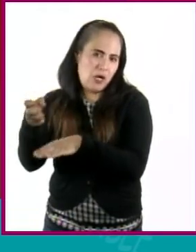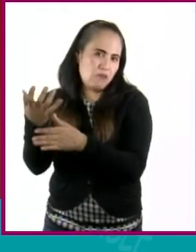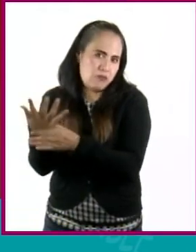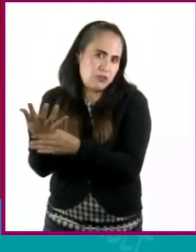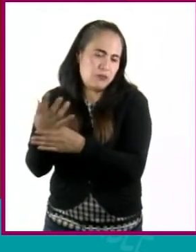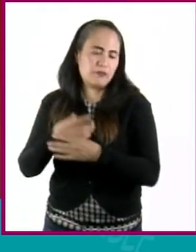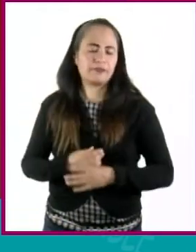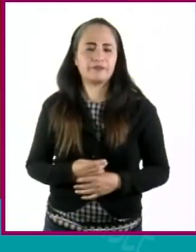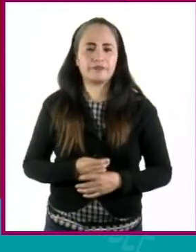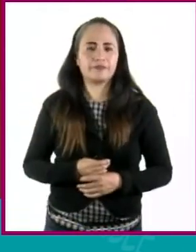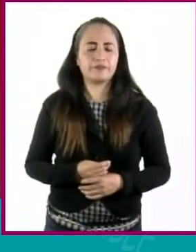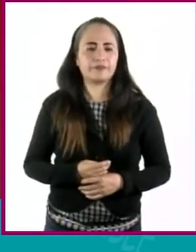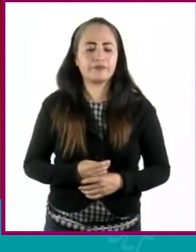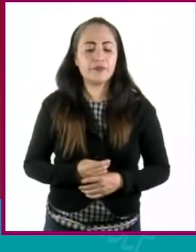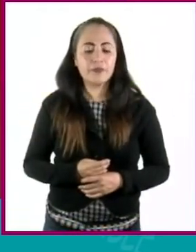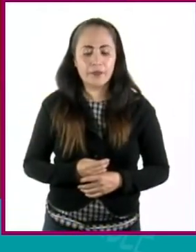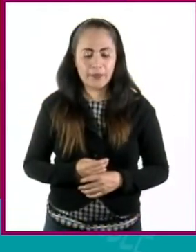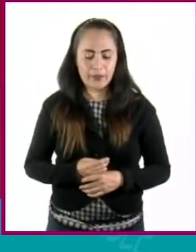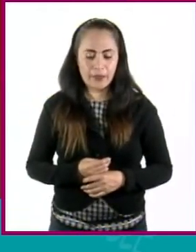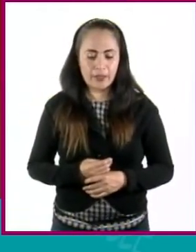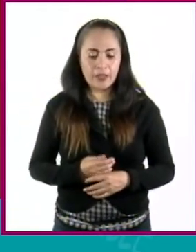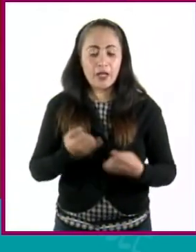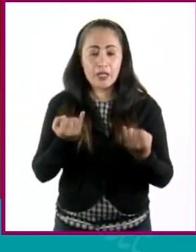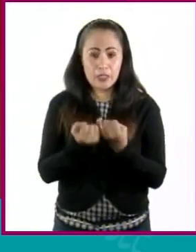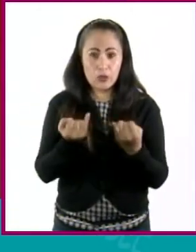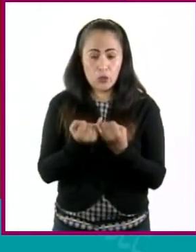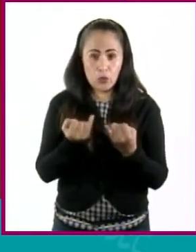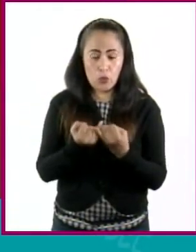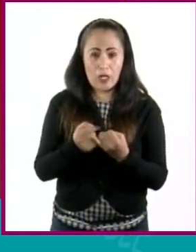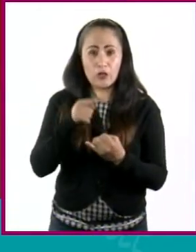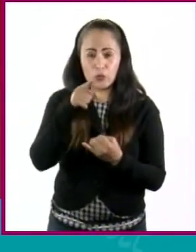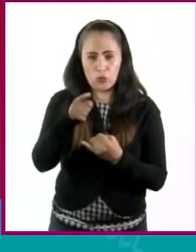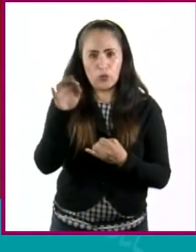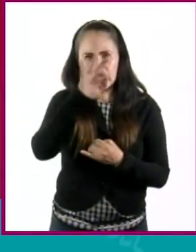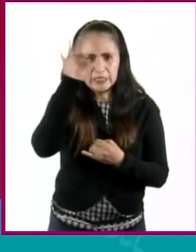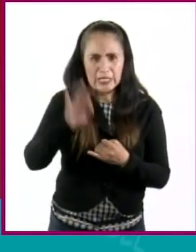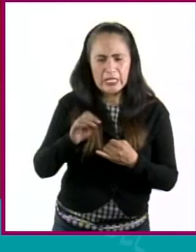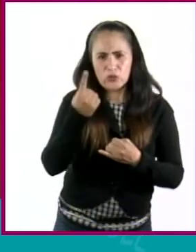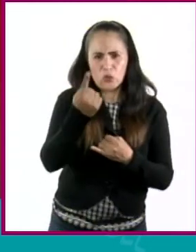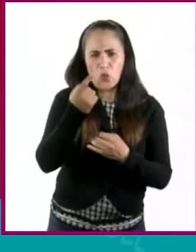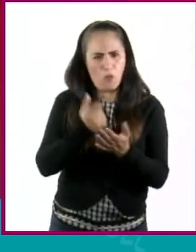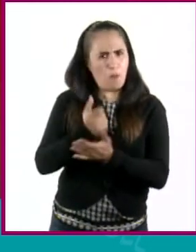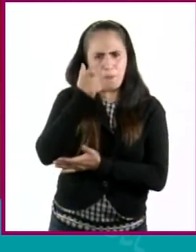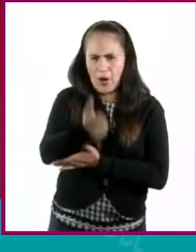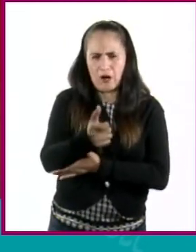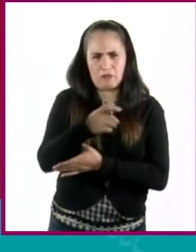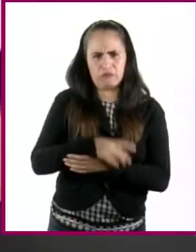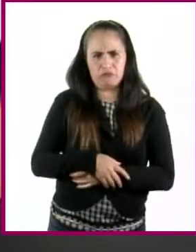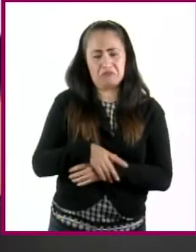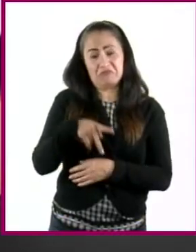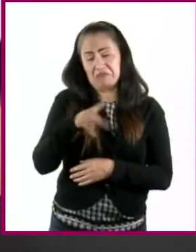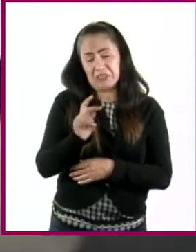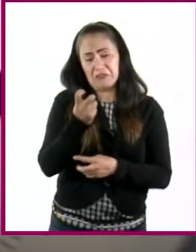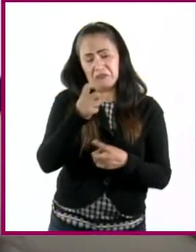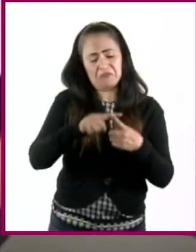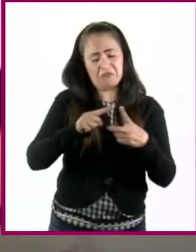otras maneras, por ejemplo, al final del préstamo que tú pagues los intereses de un solo pago, pero esas serían las más